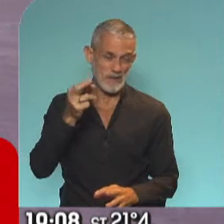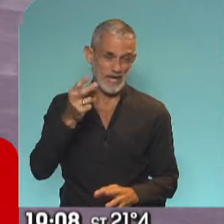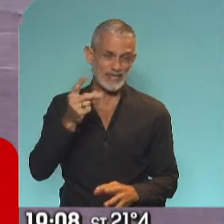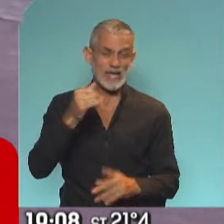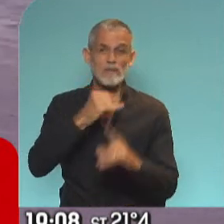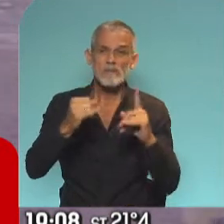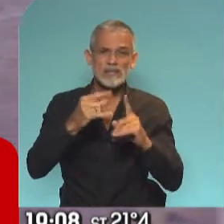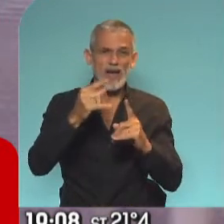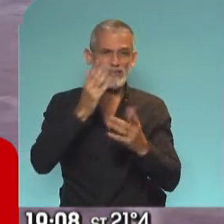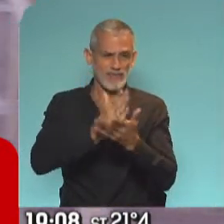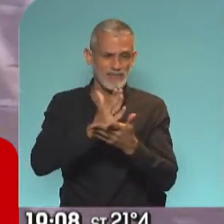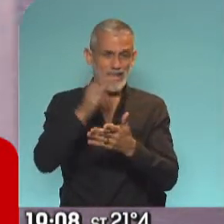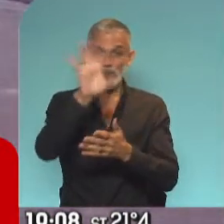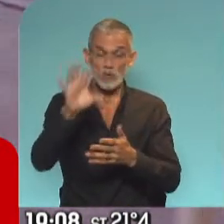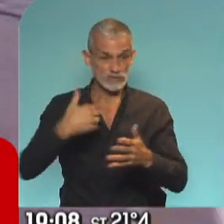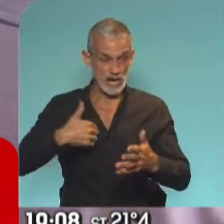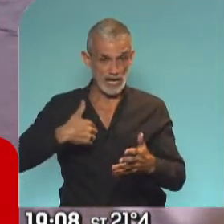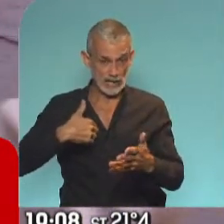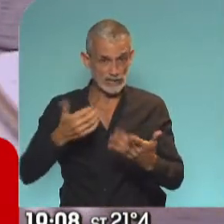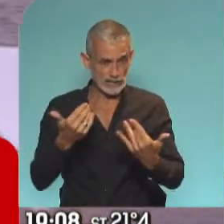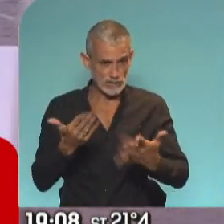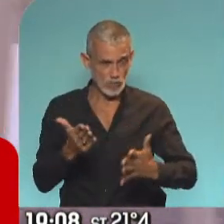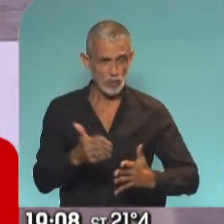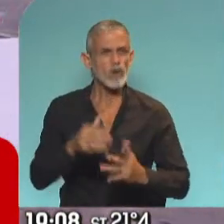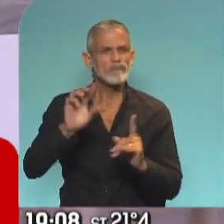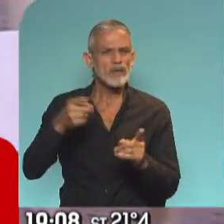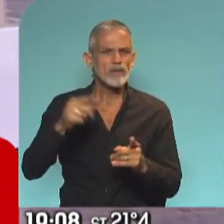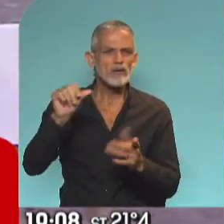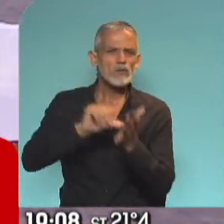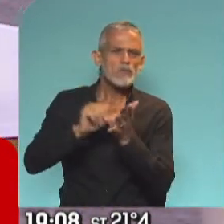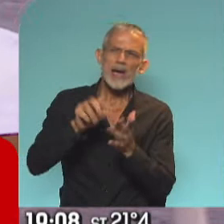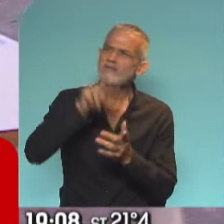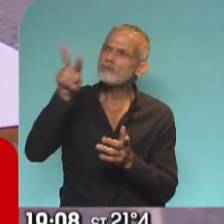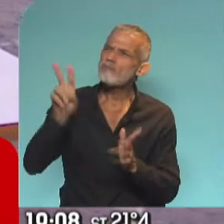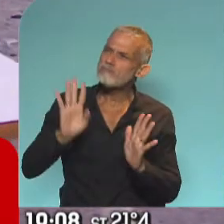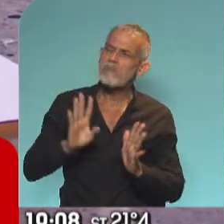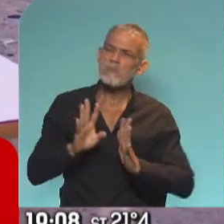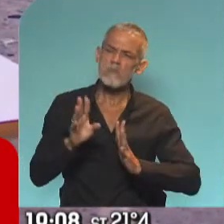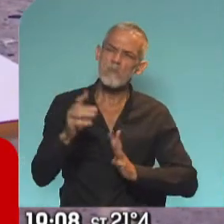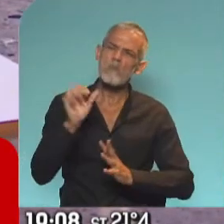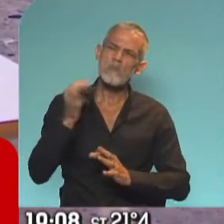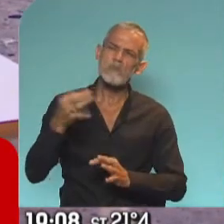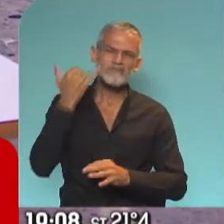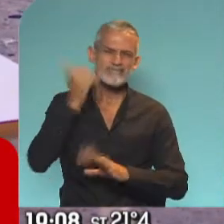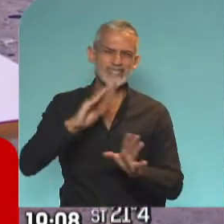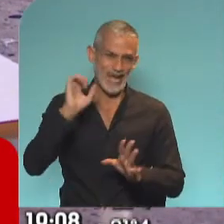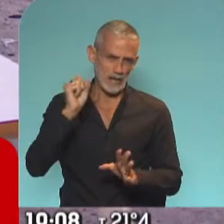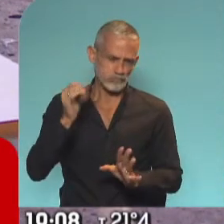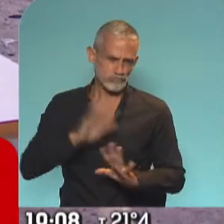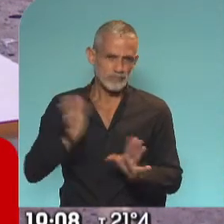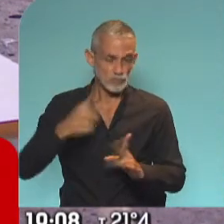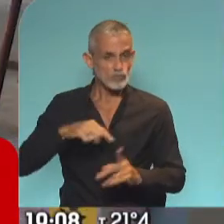provincias argentinas. ¿No? Por supuesto, también lo hemos visto en las experiencias de otros países. ¿No? Por supuesto, también somos